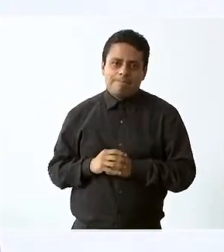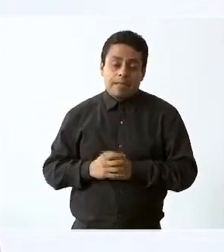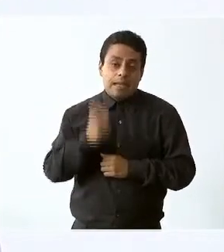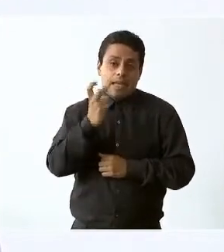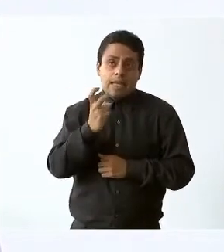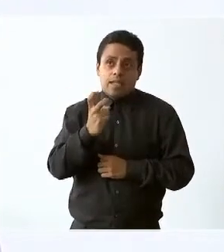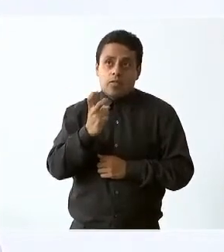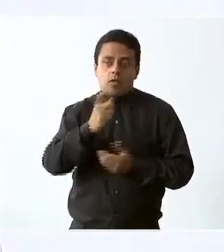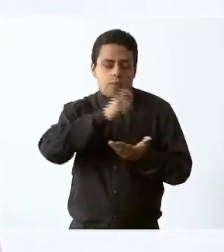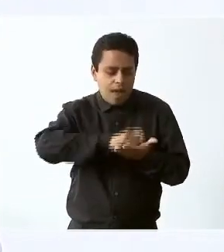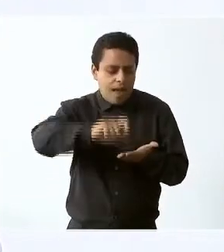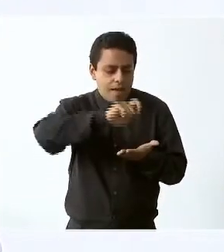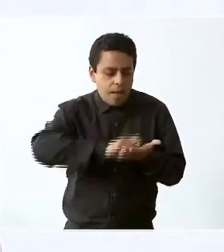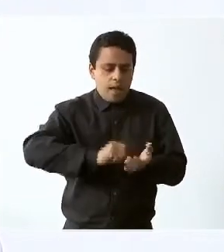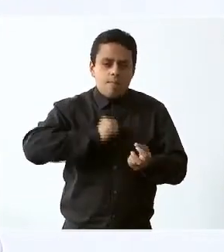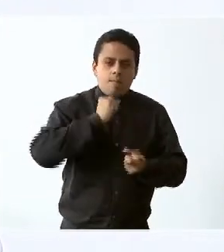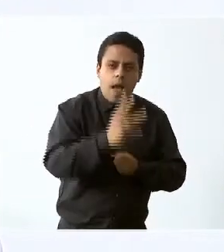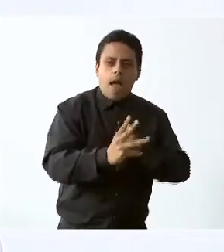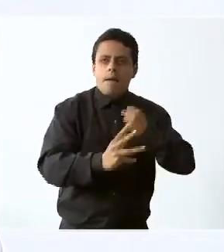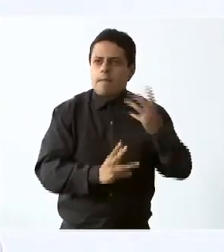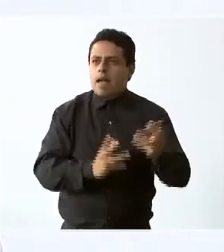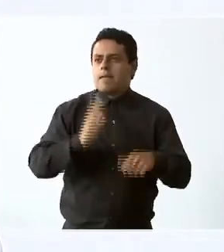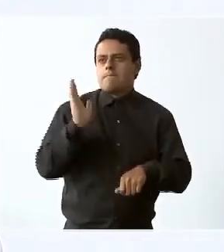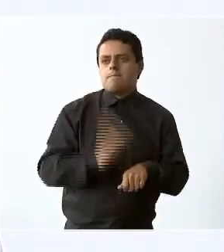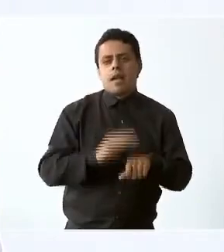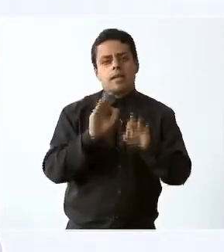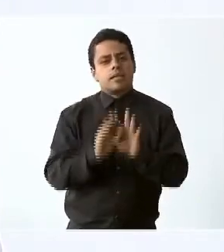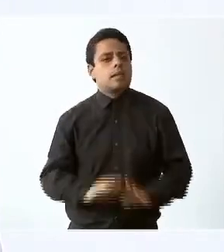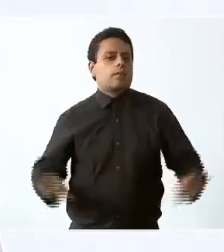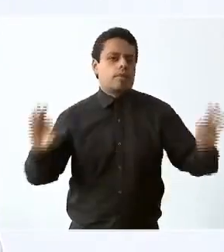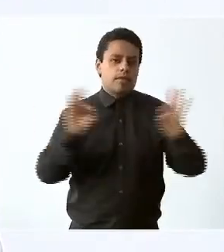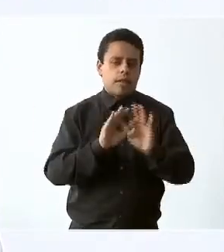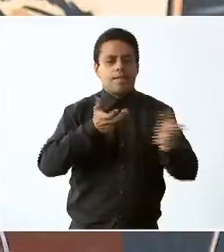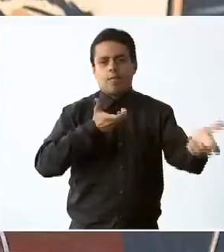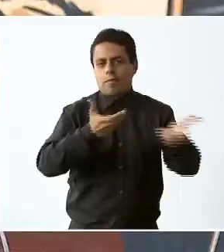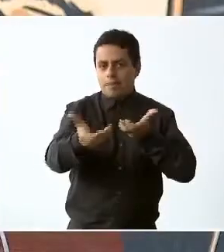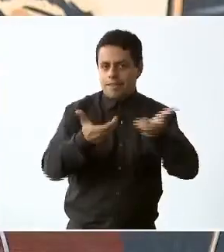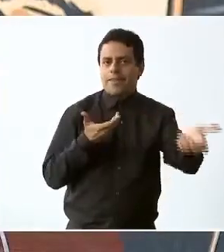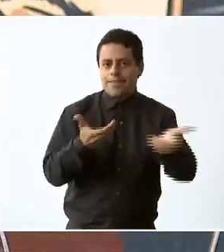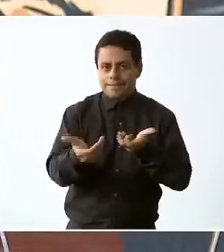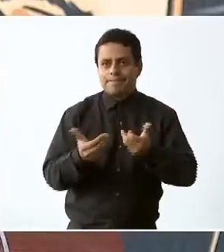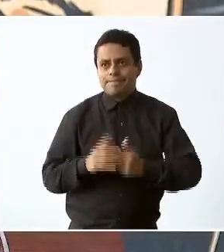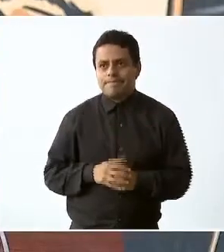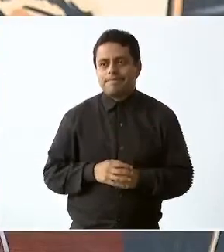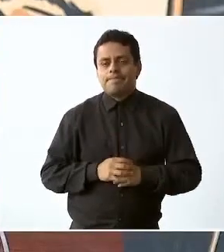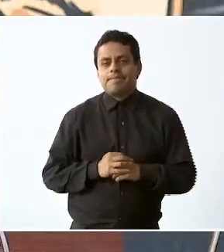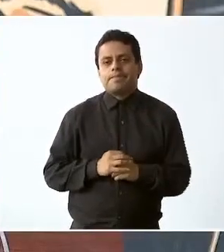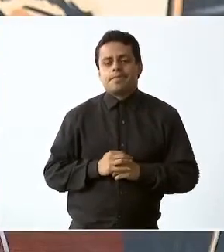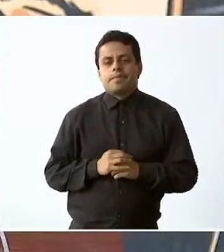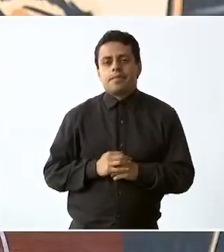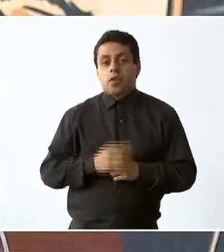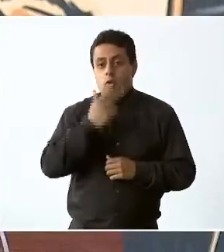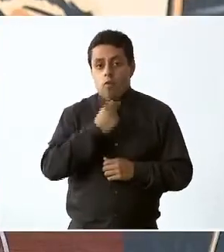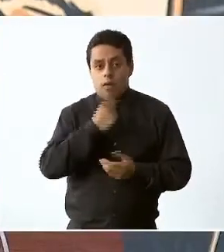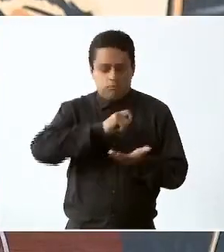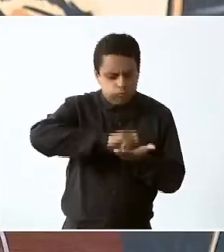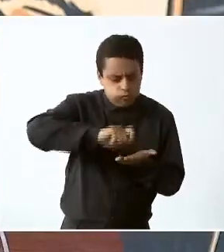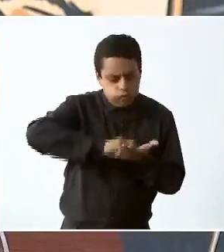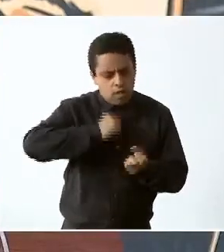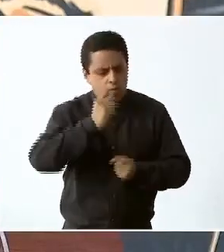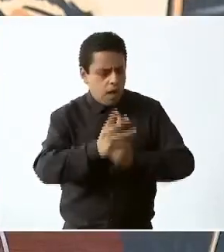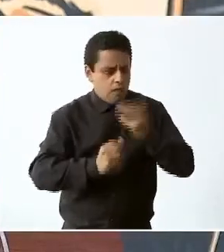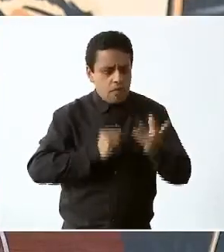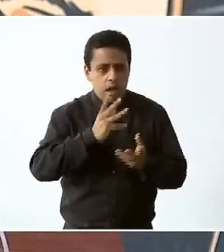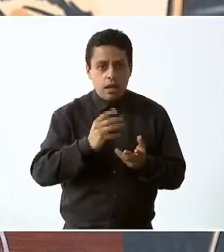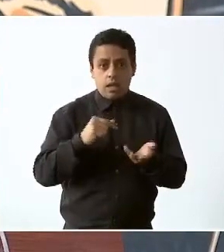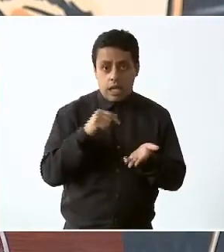es la voluntad más íntima de la convivencia. Para un poeta hay mucho de real en la